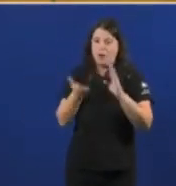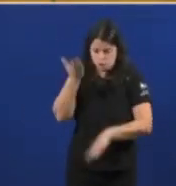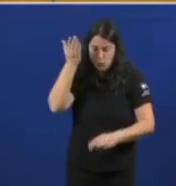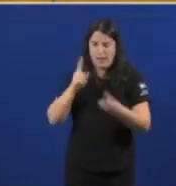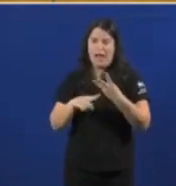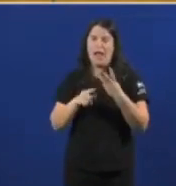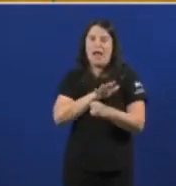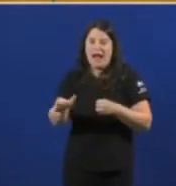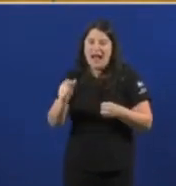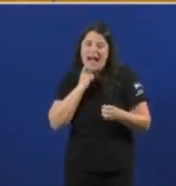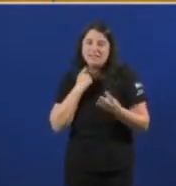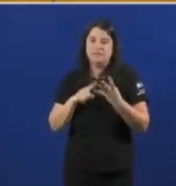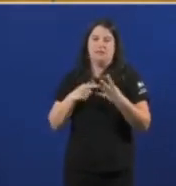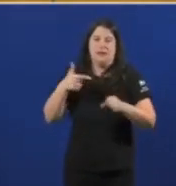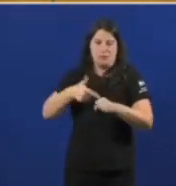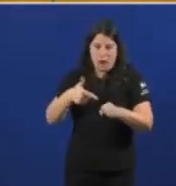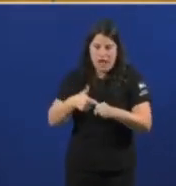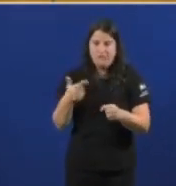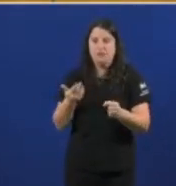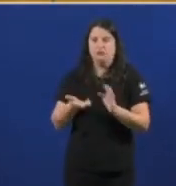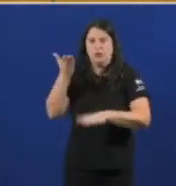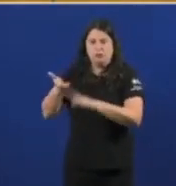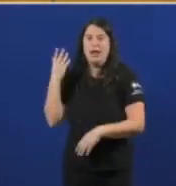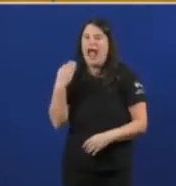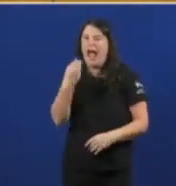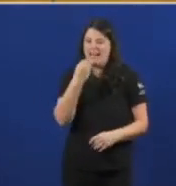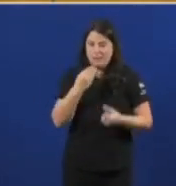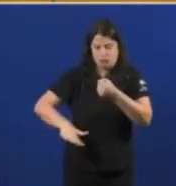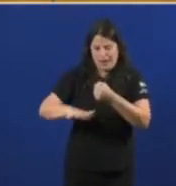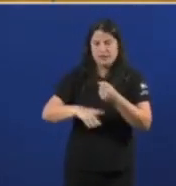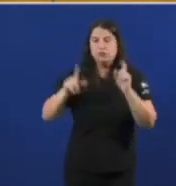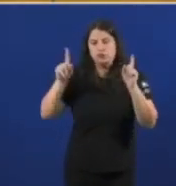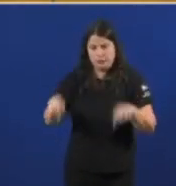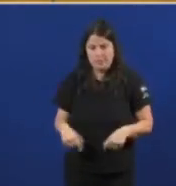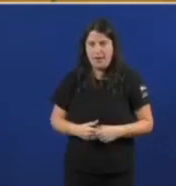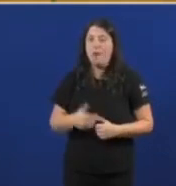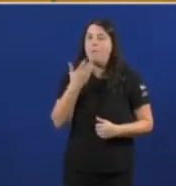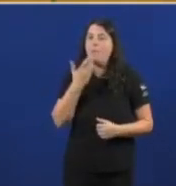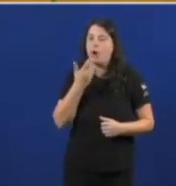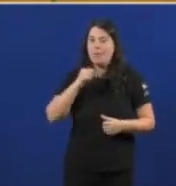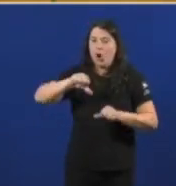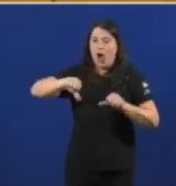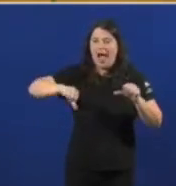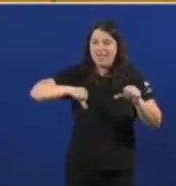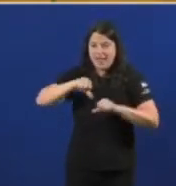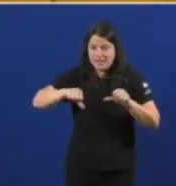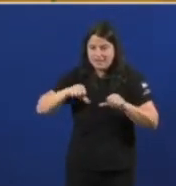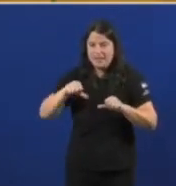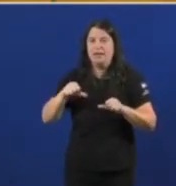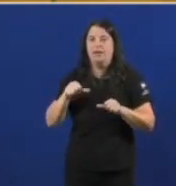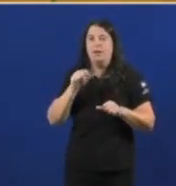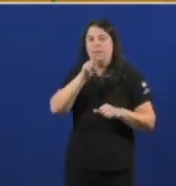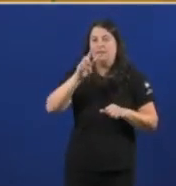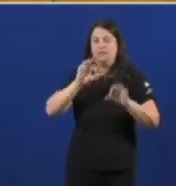o gas, os carburantes e mesmo alimentos básicos, por exemplo, o aceite que aumenta un